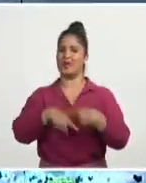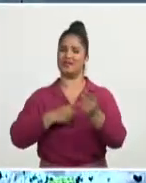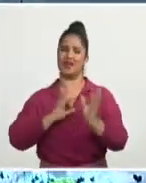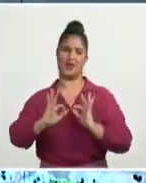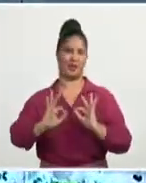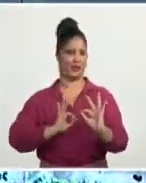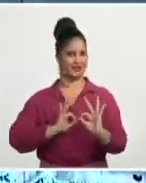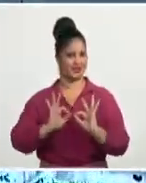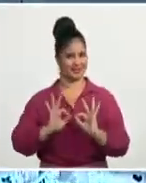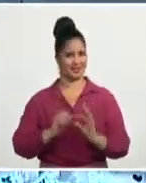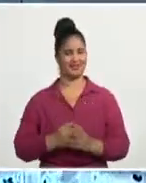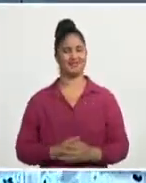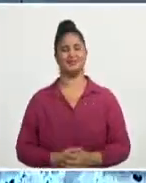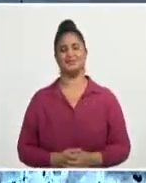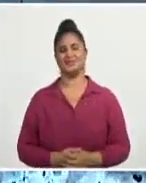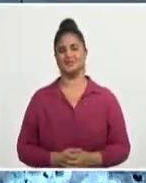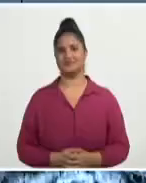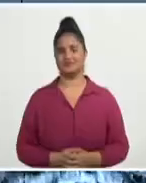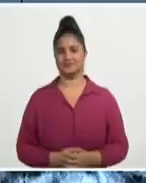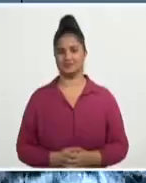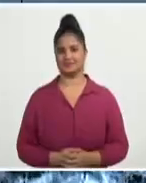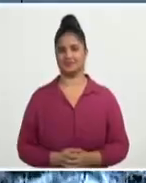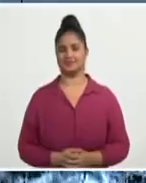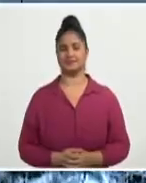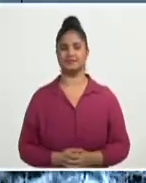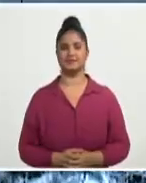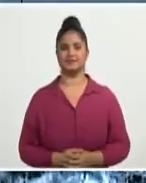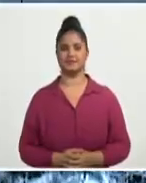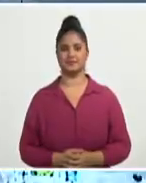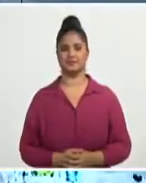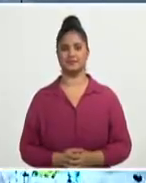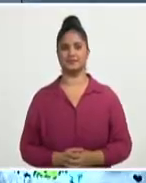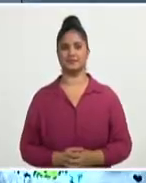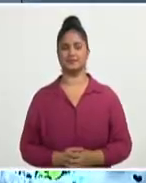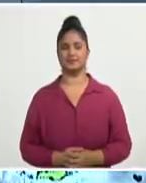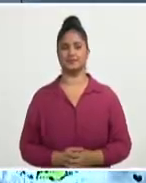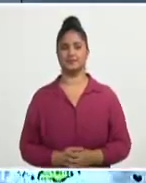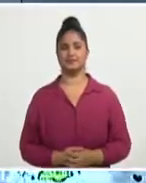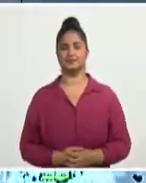Gracias por la compañía. Como siempre le digo, cuídese mucho y tenga muy buen día.